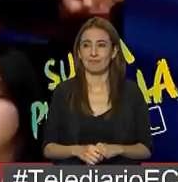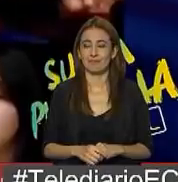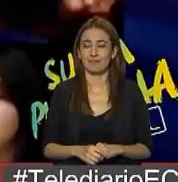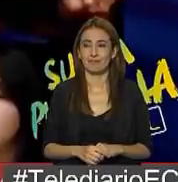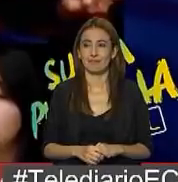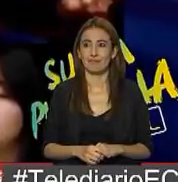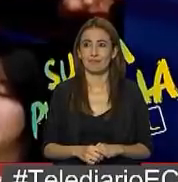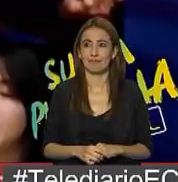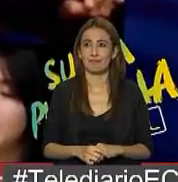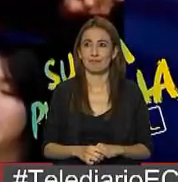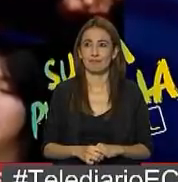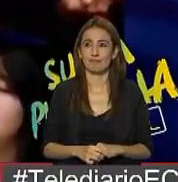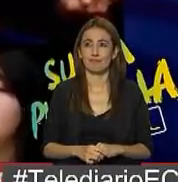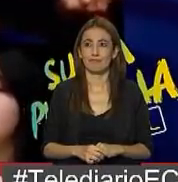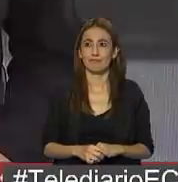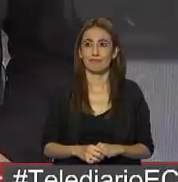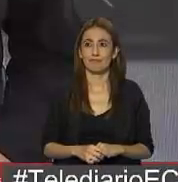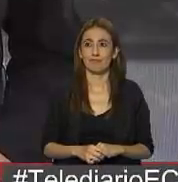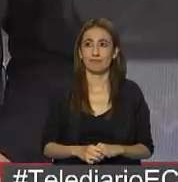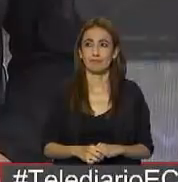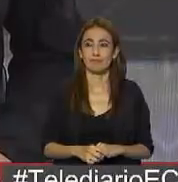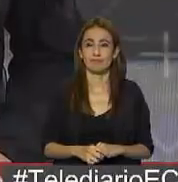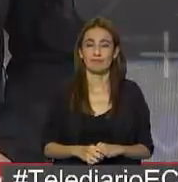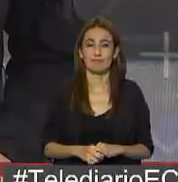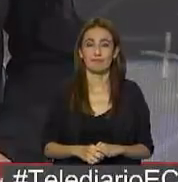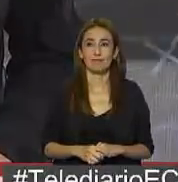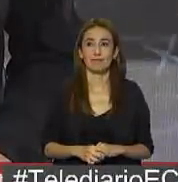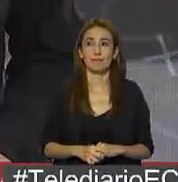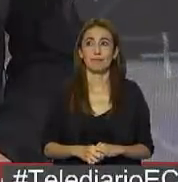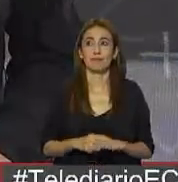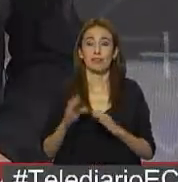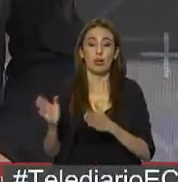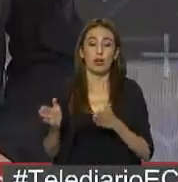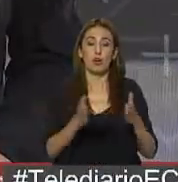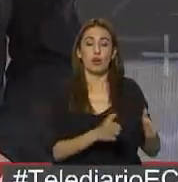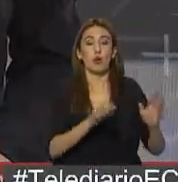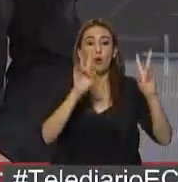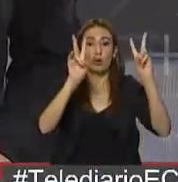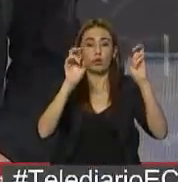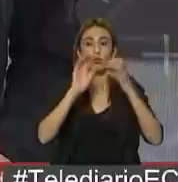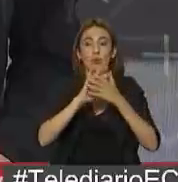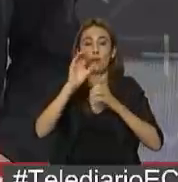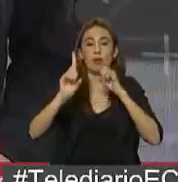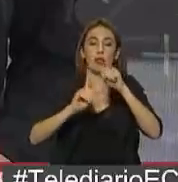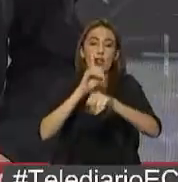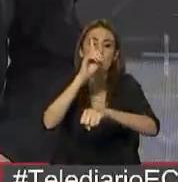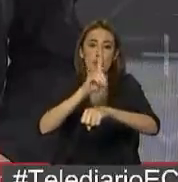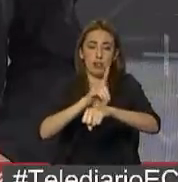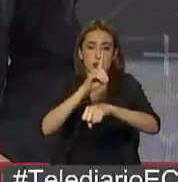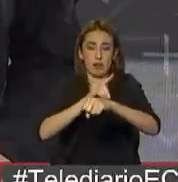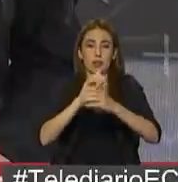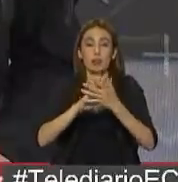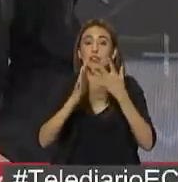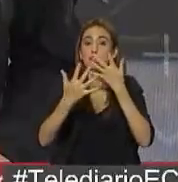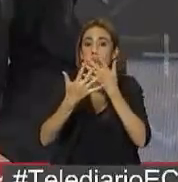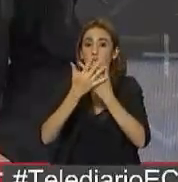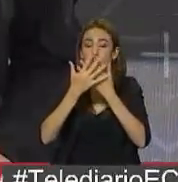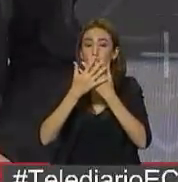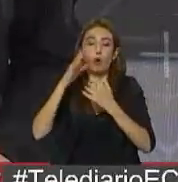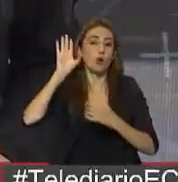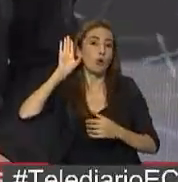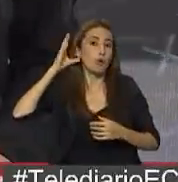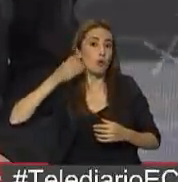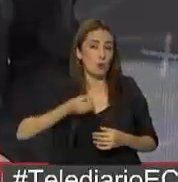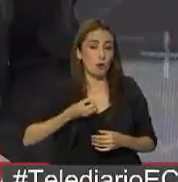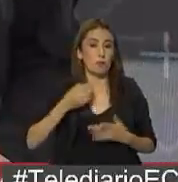Alec Llanos, Ecuador TV. En otro tema, Rómulo Montalvo, director del Centro de Rehabilitación Social Turi, informó que